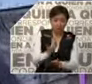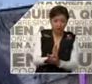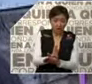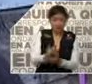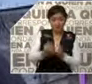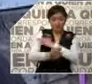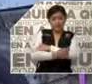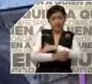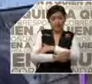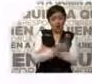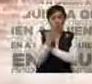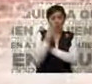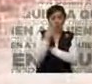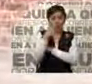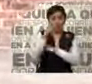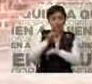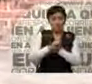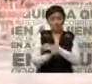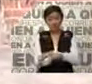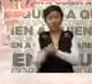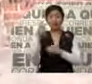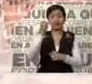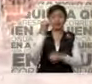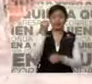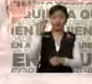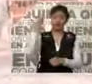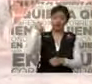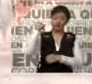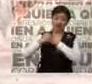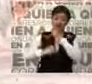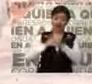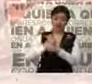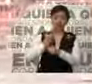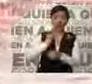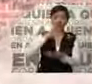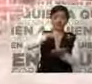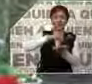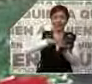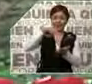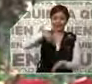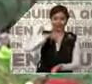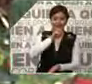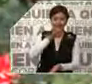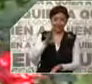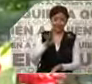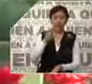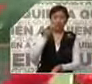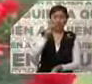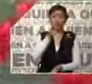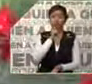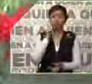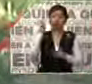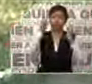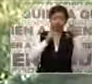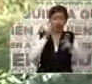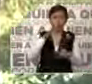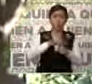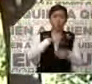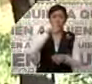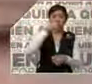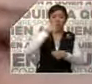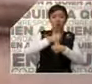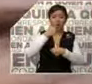lastimada su mano como una semana. En septiembre del año pasado, Ramón tenía cita en la Ciudad de México. Sin embargo, no acudió debido a que su abuela